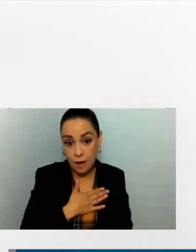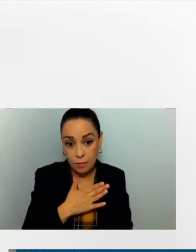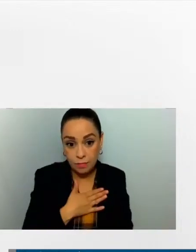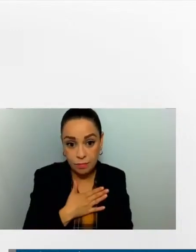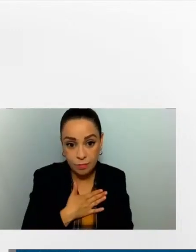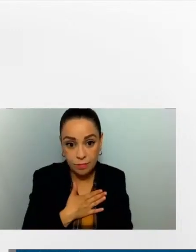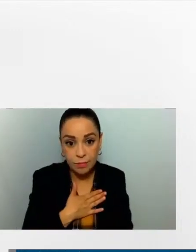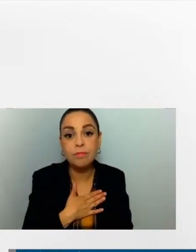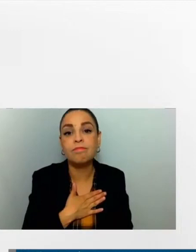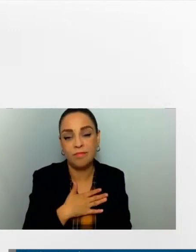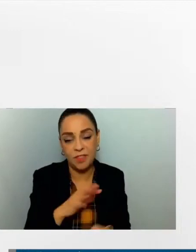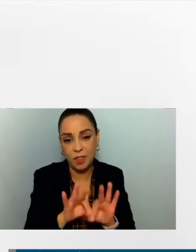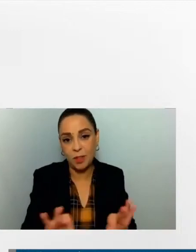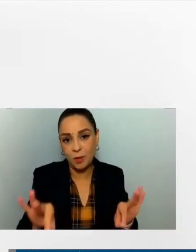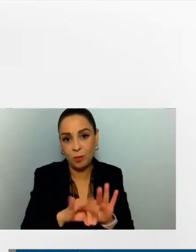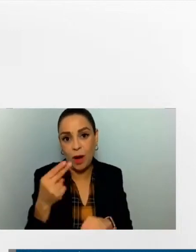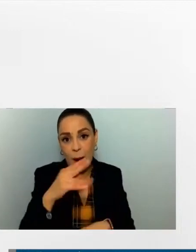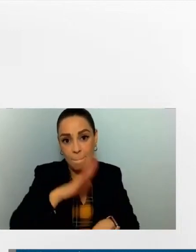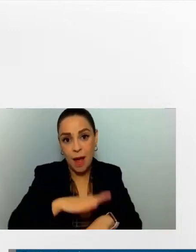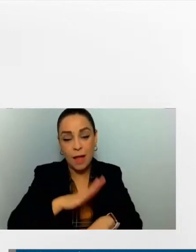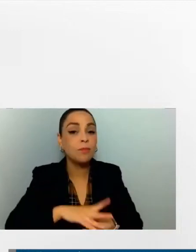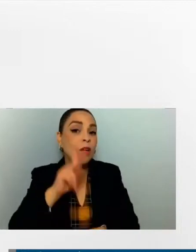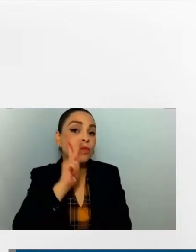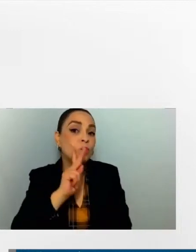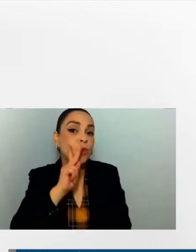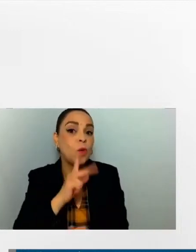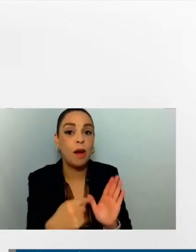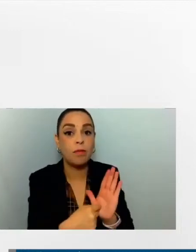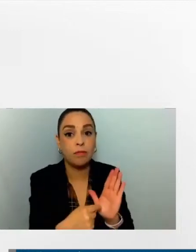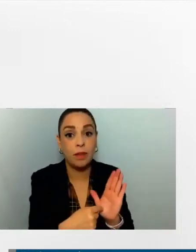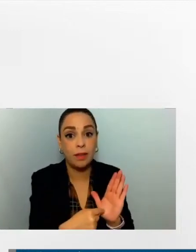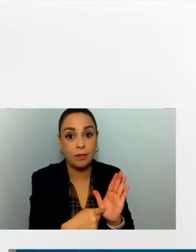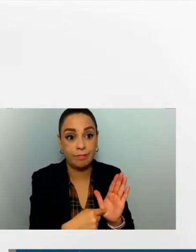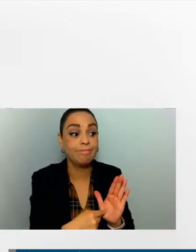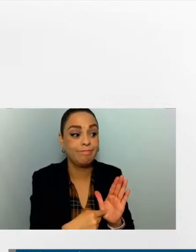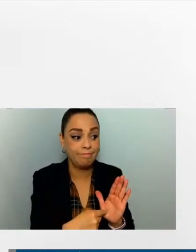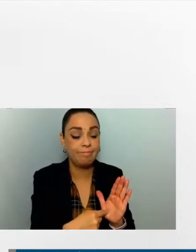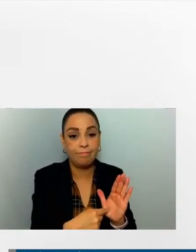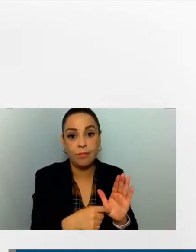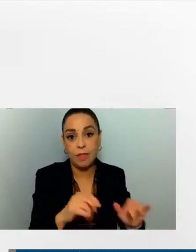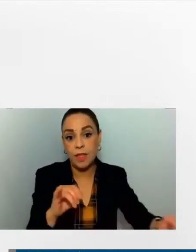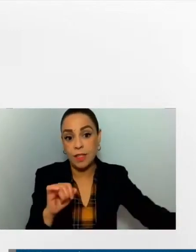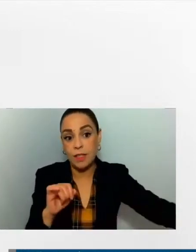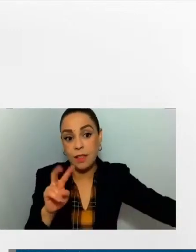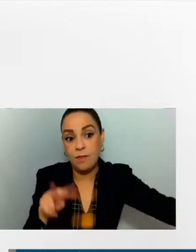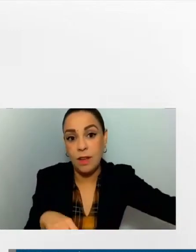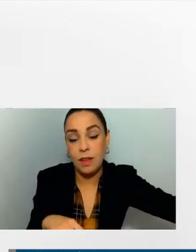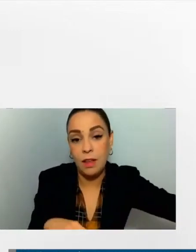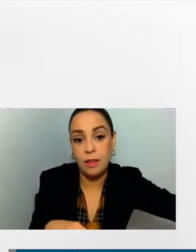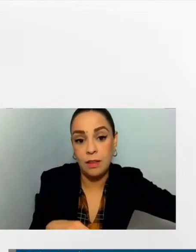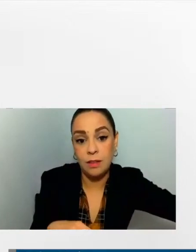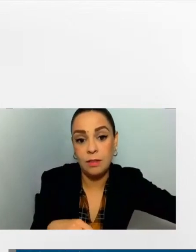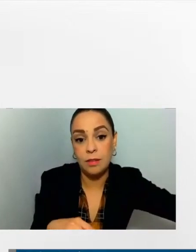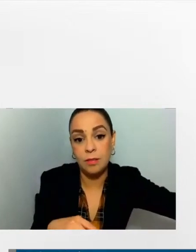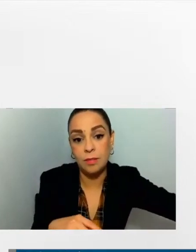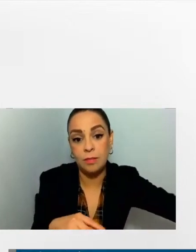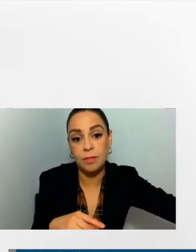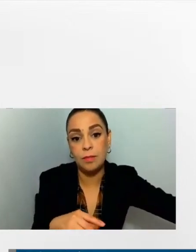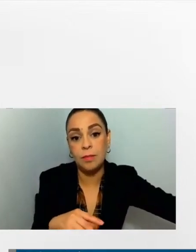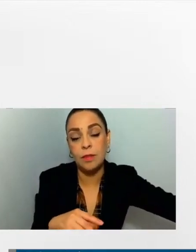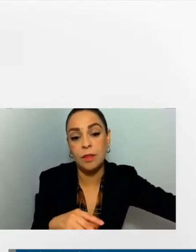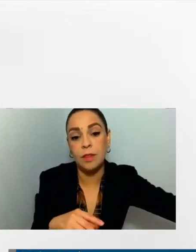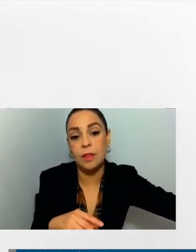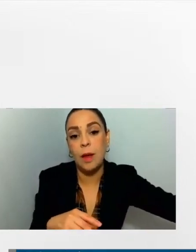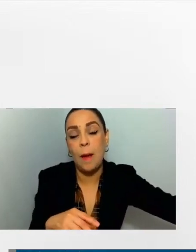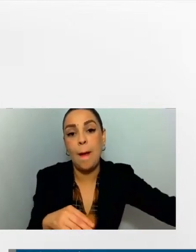más evidencia. El reto está ahí, el avance, digamos, ya se dio. La muestra de la metodología creo que es otra